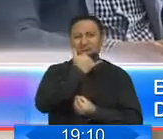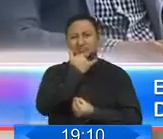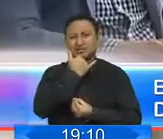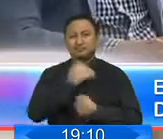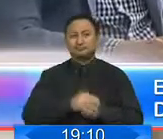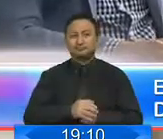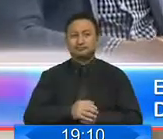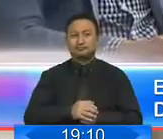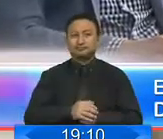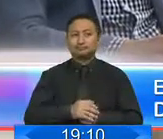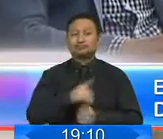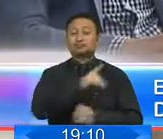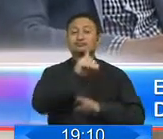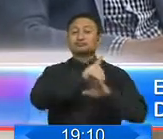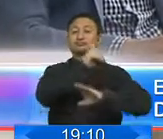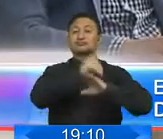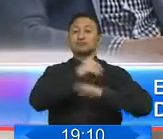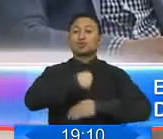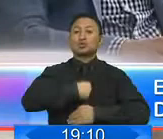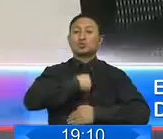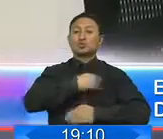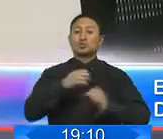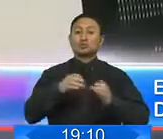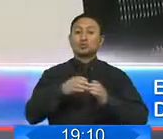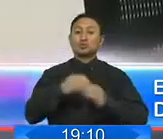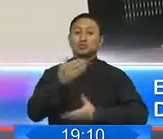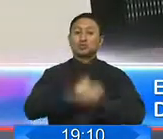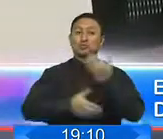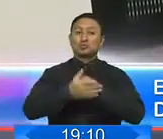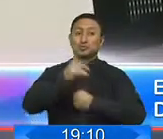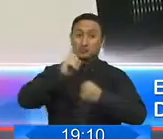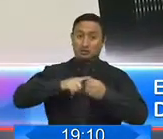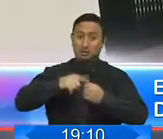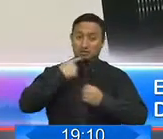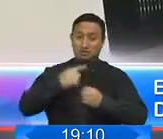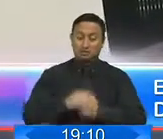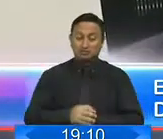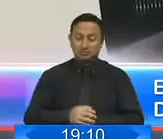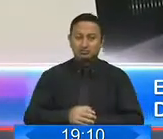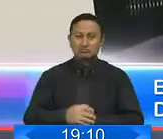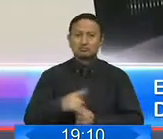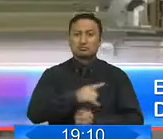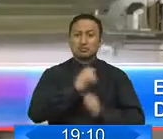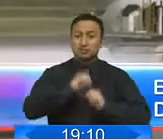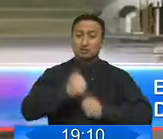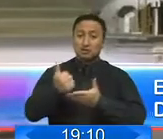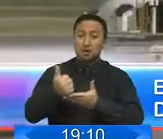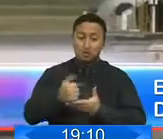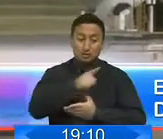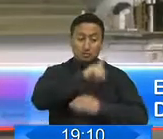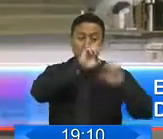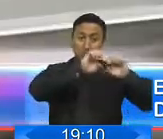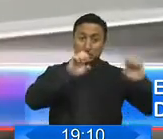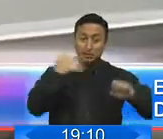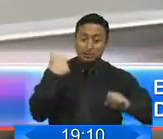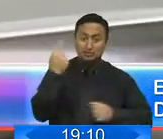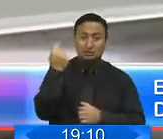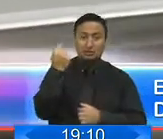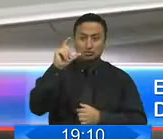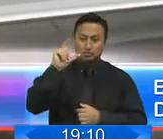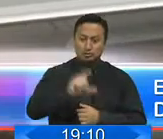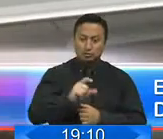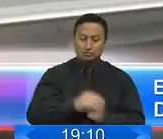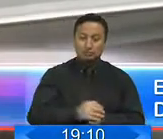Carlos Aldumbide, director ejecutivo de la Cámara de Comercio de Quito, asegura que la medida dará mayor liquidez a las empresas exportadoras,